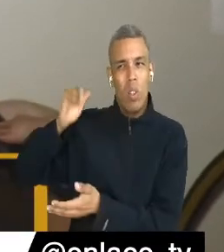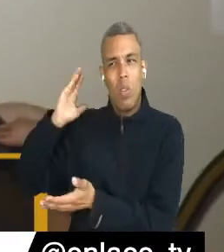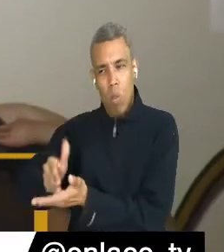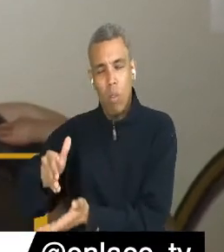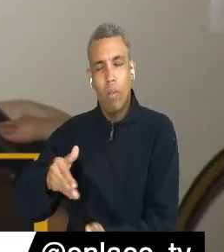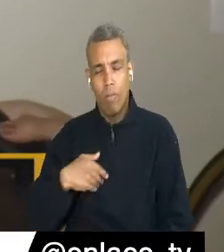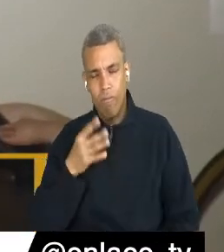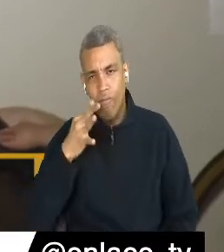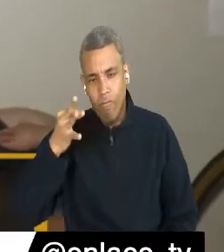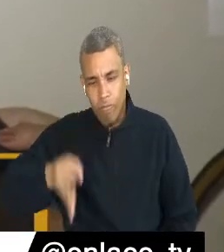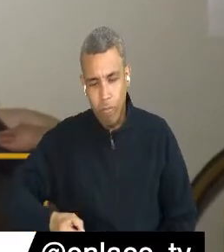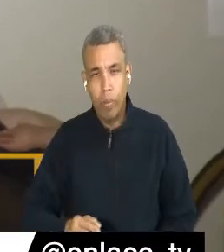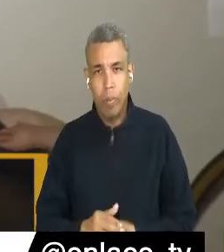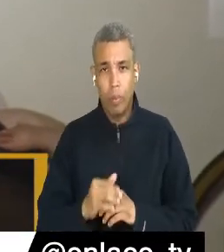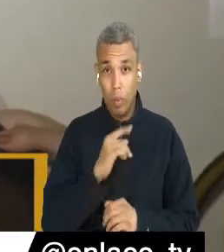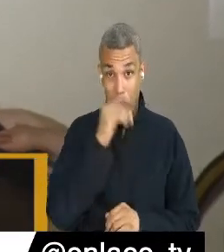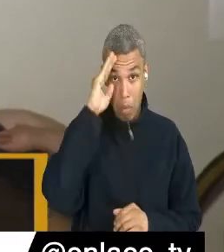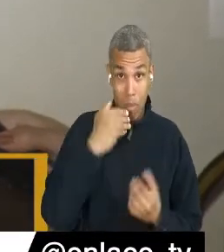este intento de captura